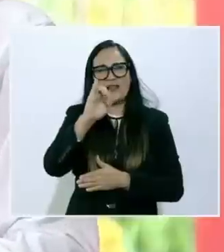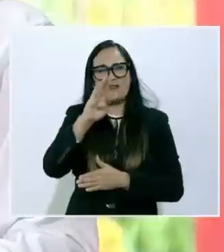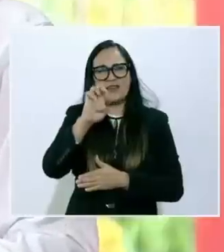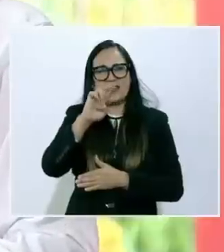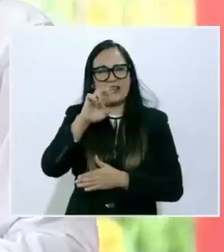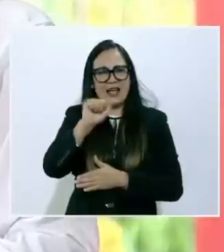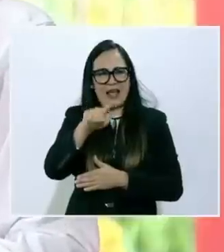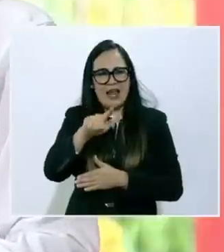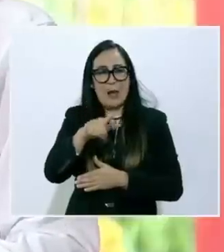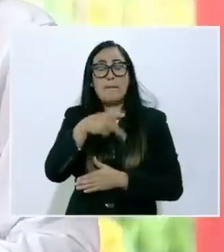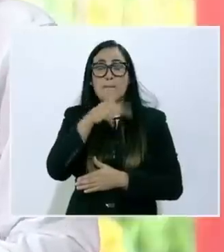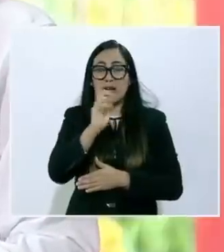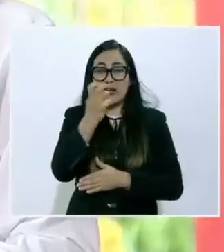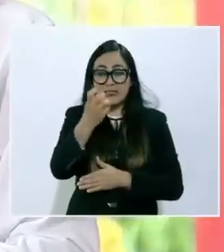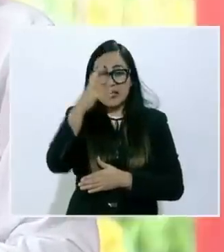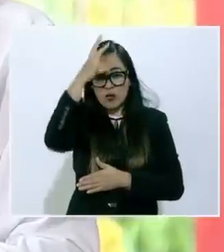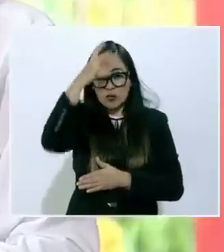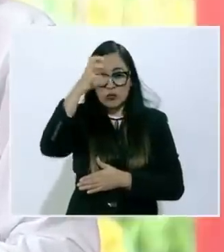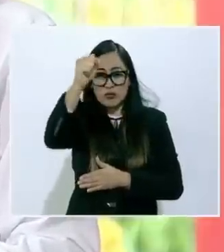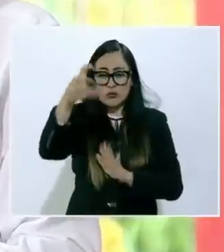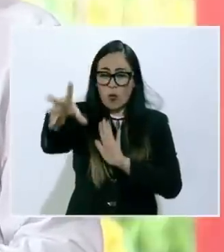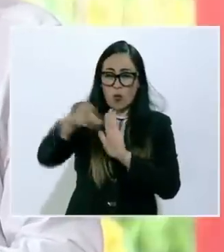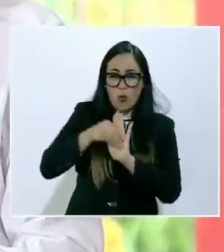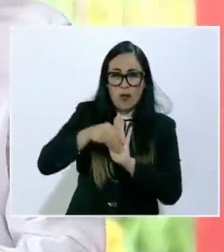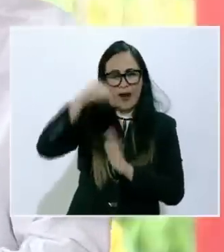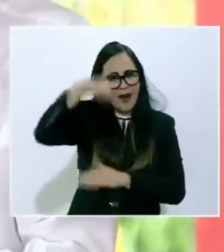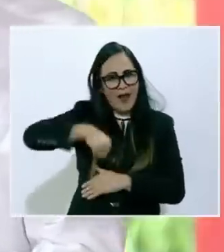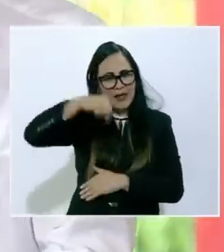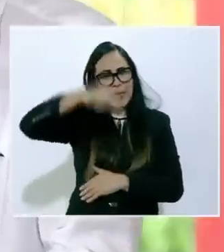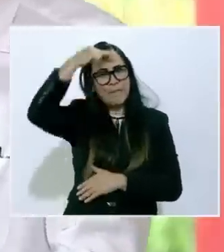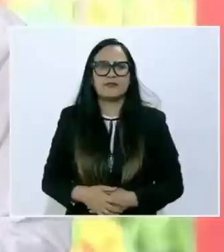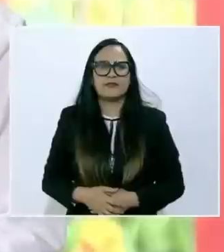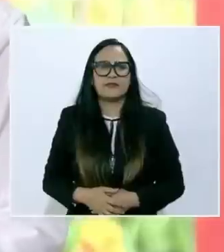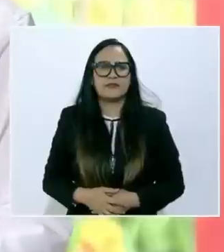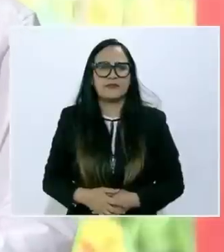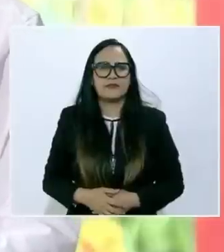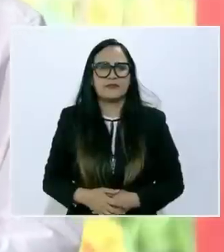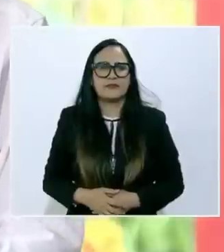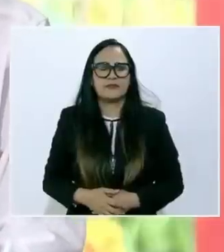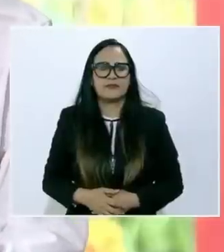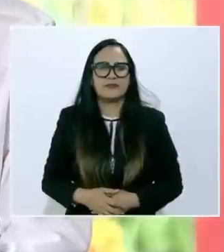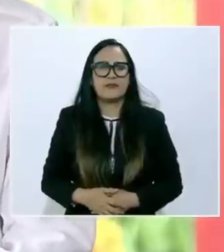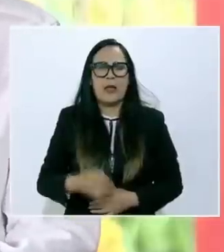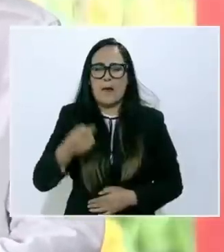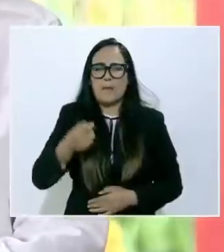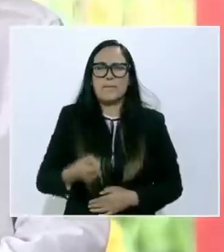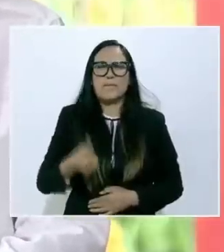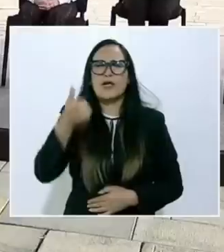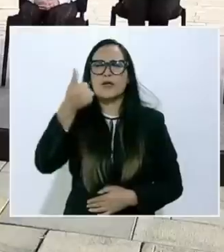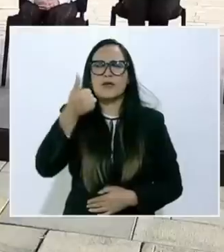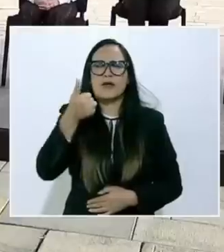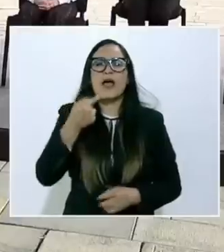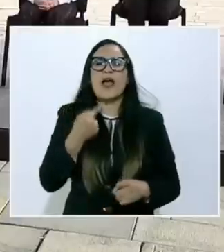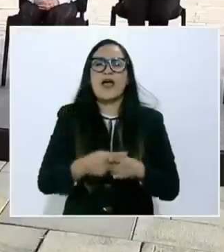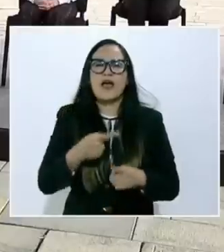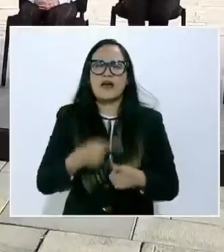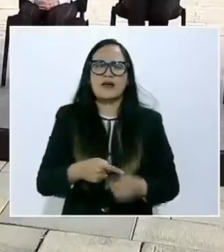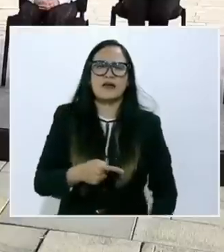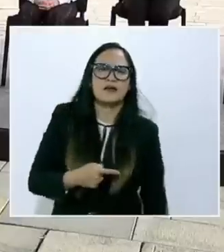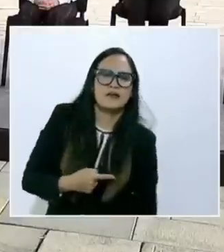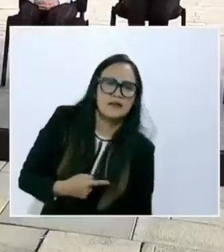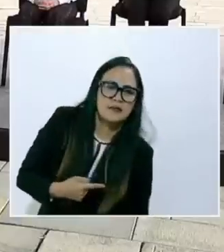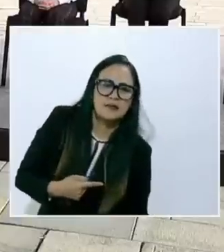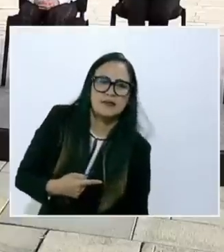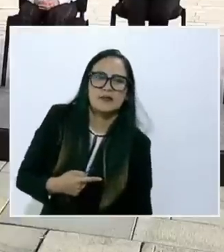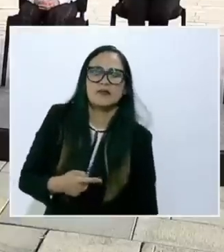México y se lo escuché por primera vez a un rector